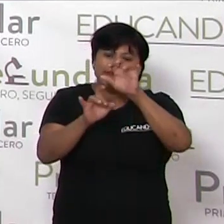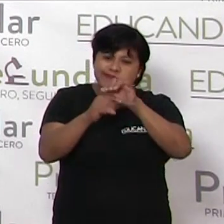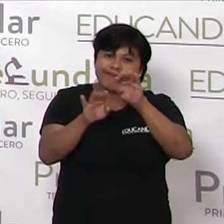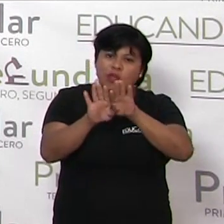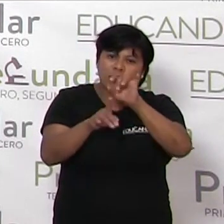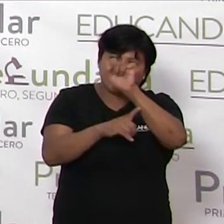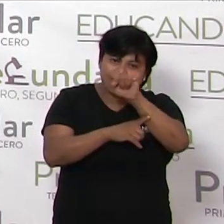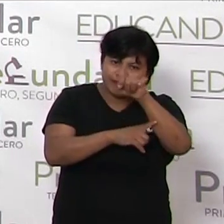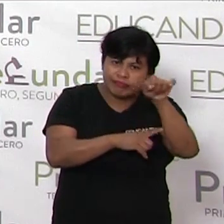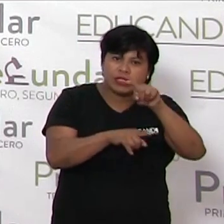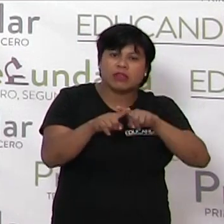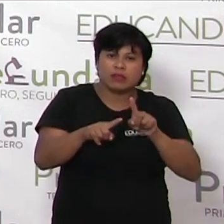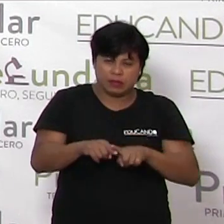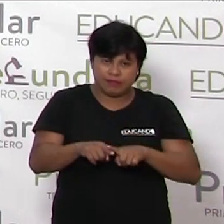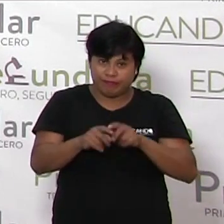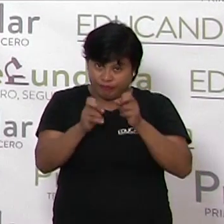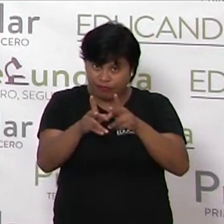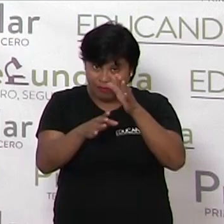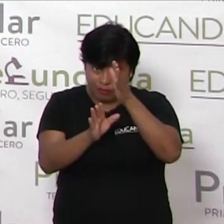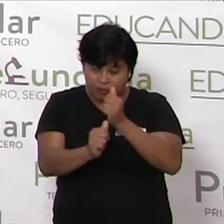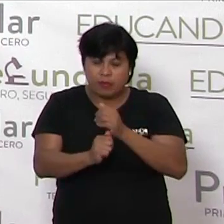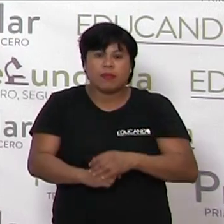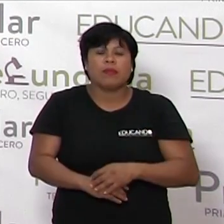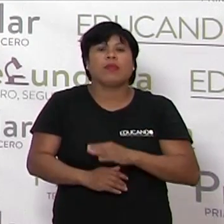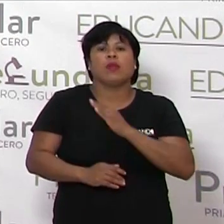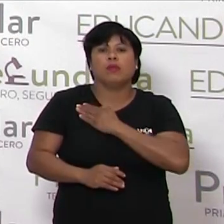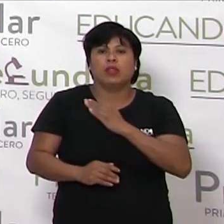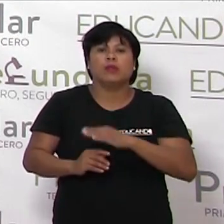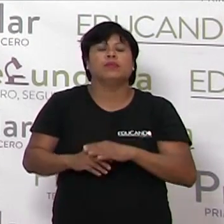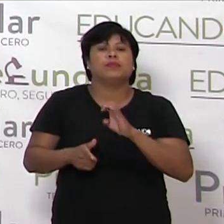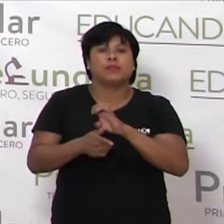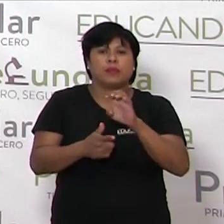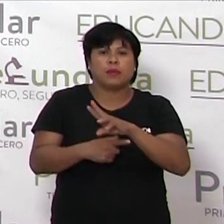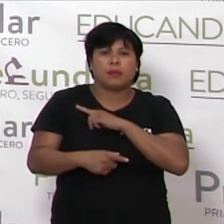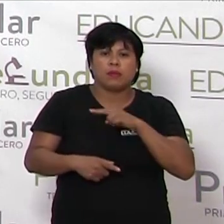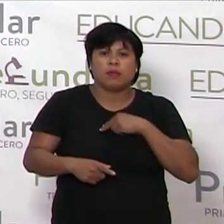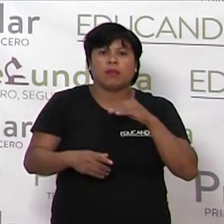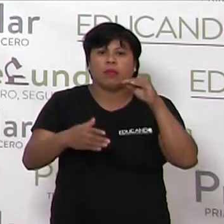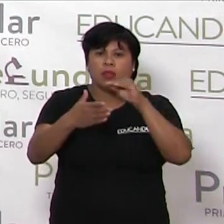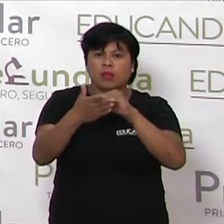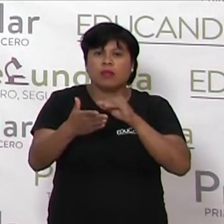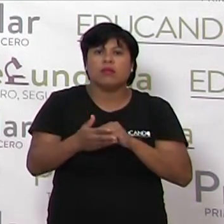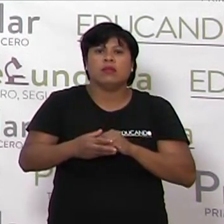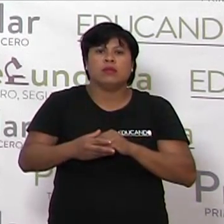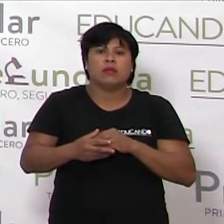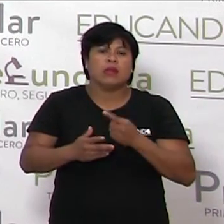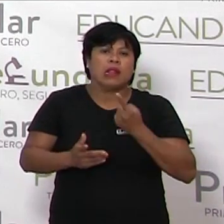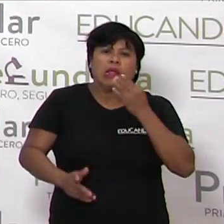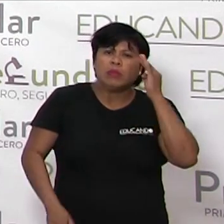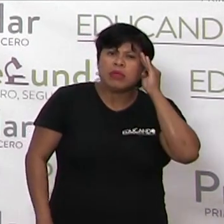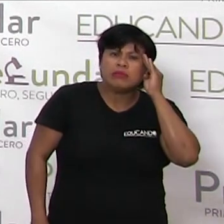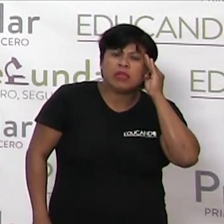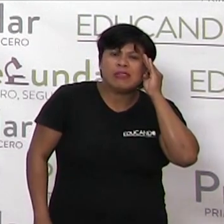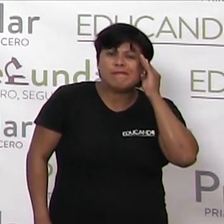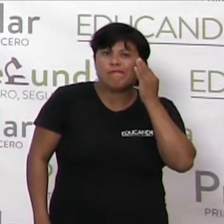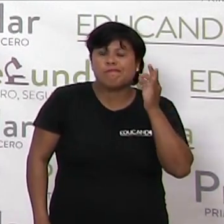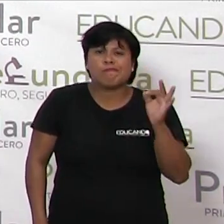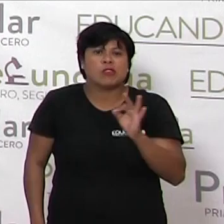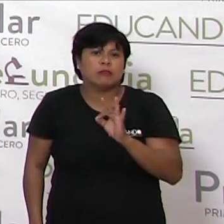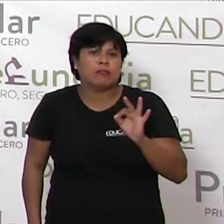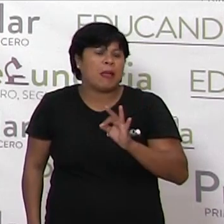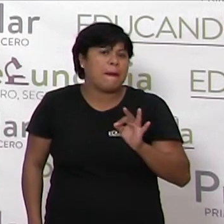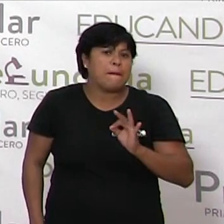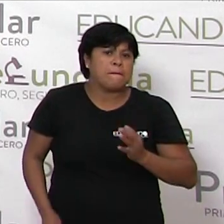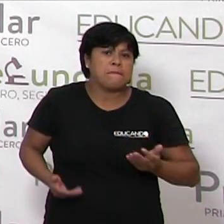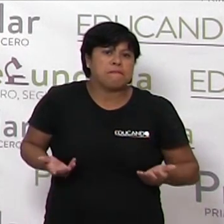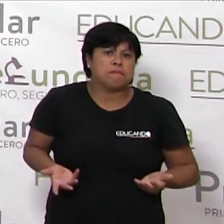requisitar la tabla o podemos calcular más valores. ¿De acuerdo? Bueno, vamos entonces a ponerle aquí, ¿qué te parece?